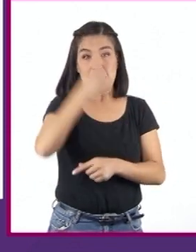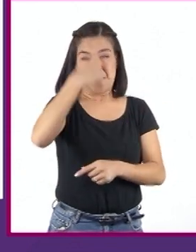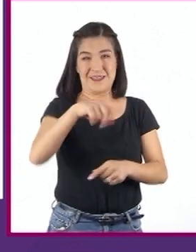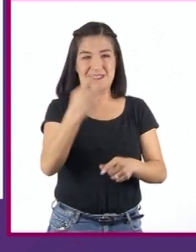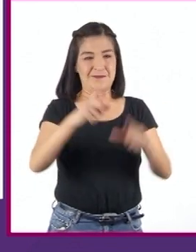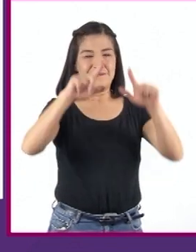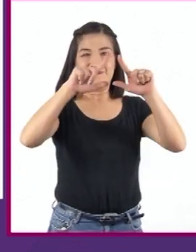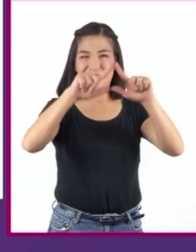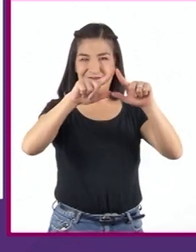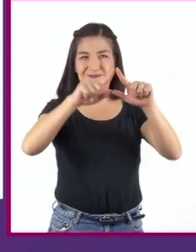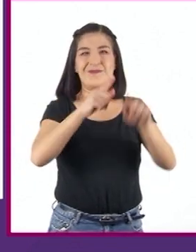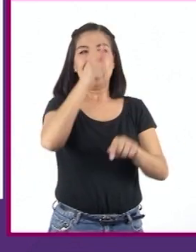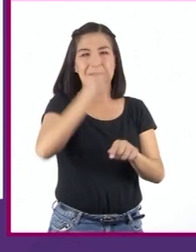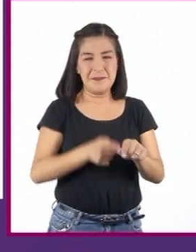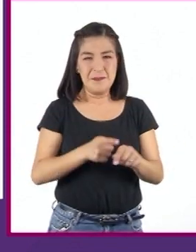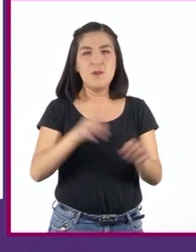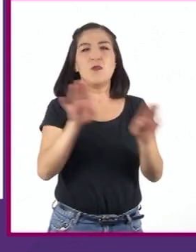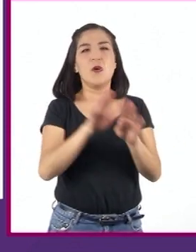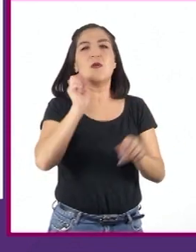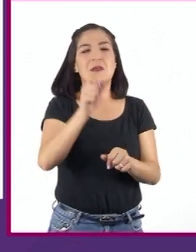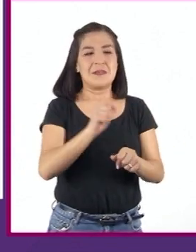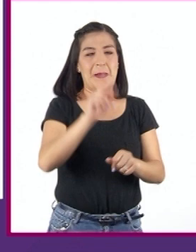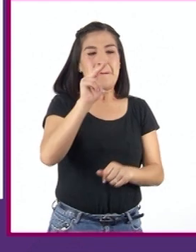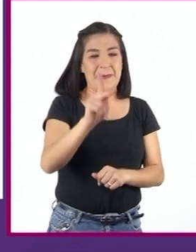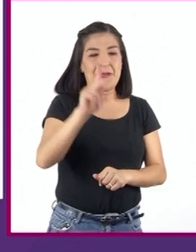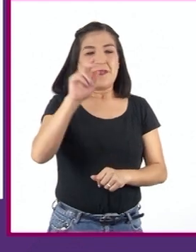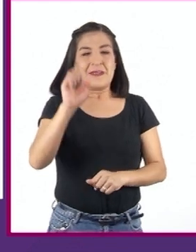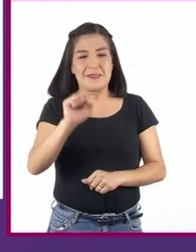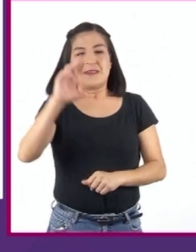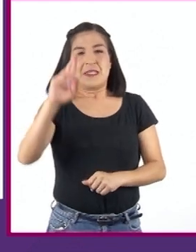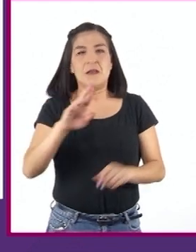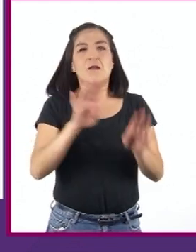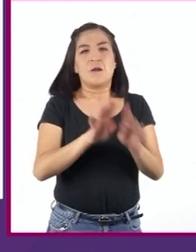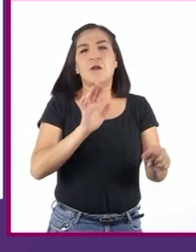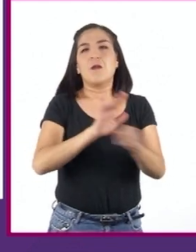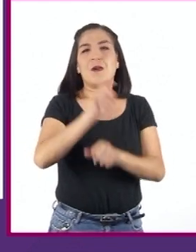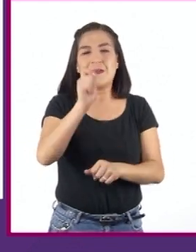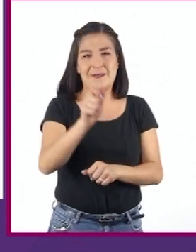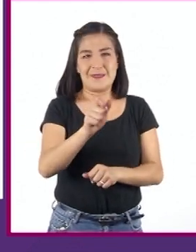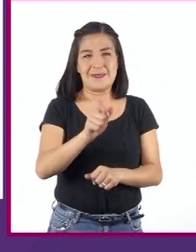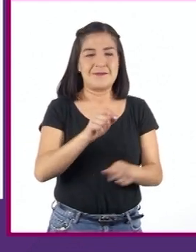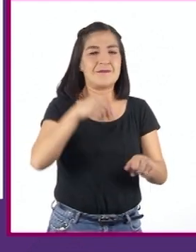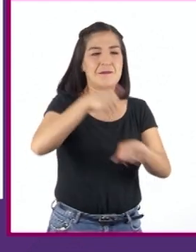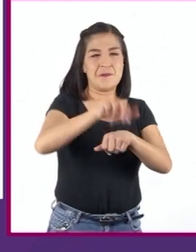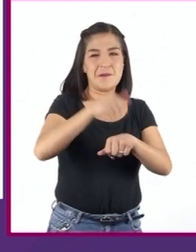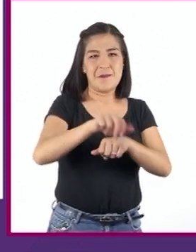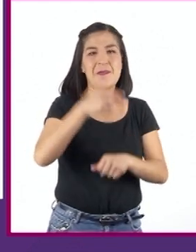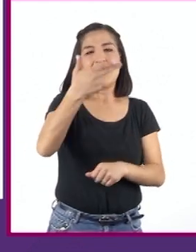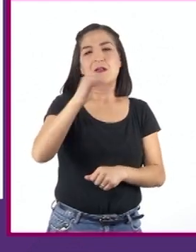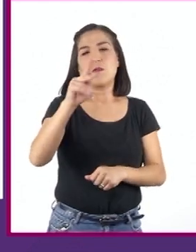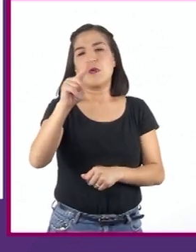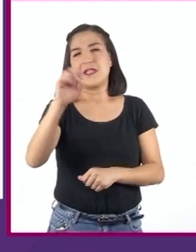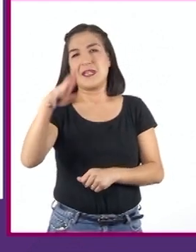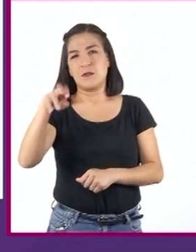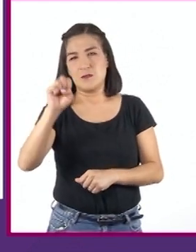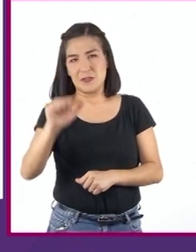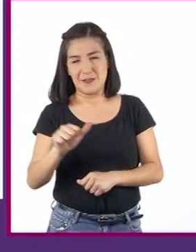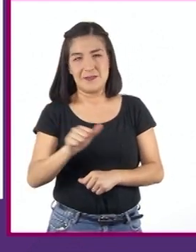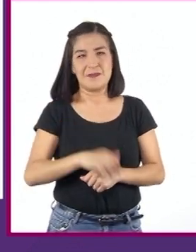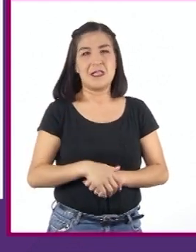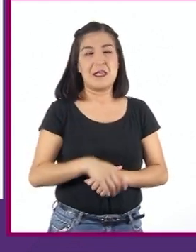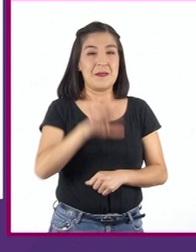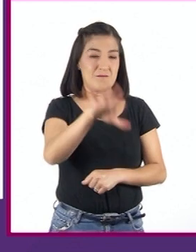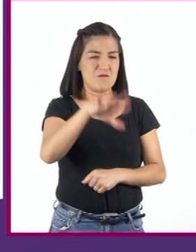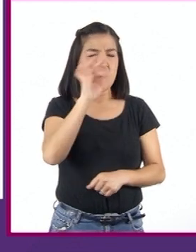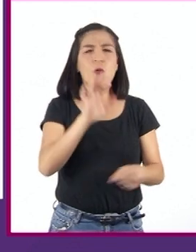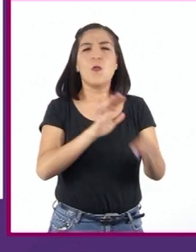triángulo rectángulo PSR, tenemos la medida de un cateto y la de la hipotenusa. Si